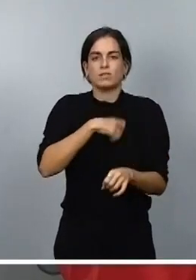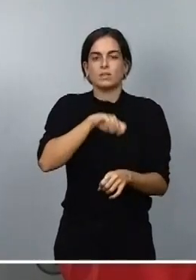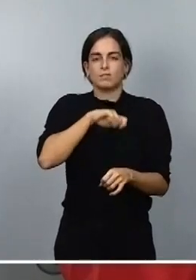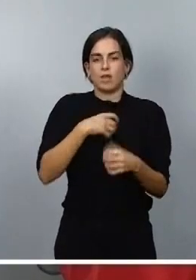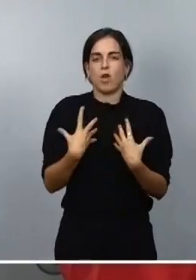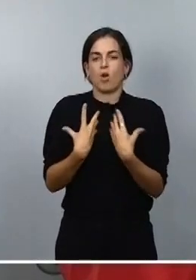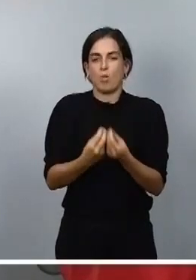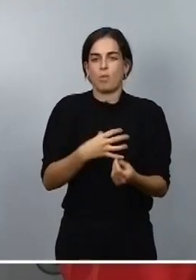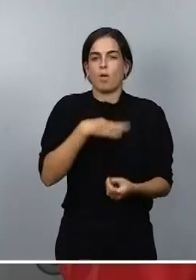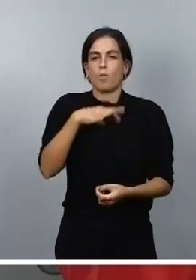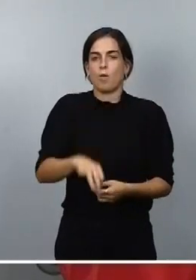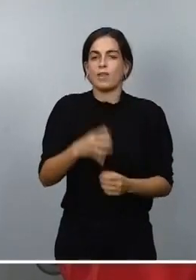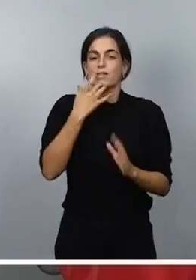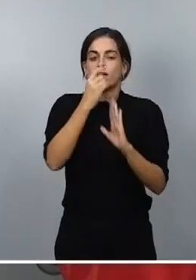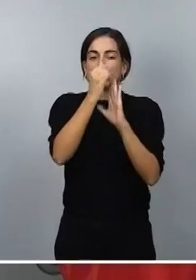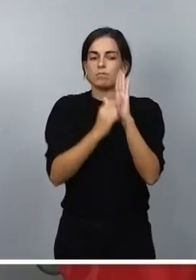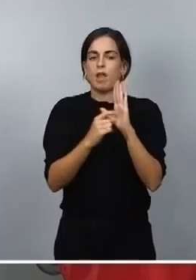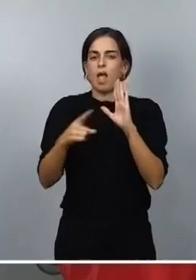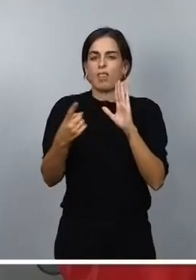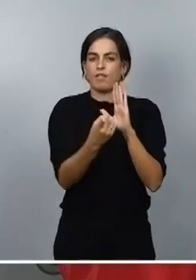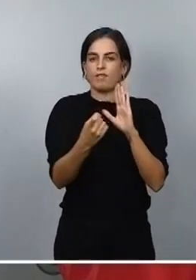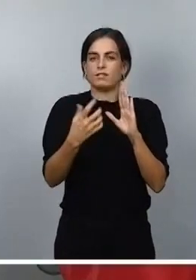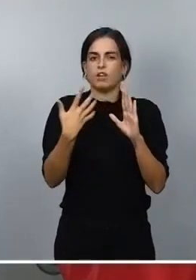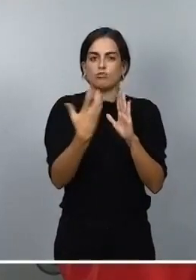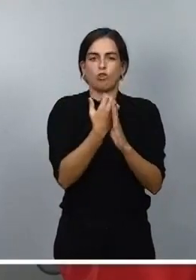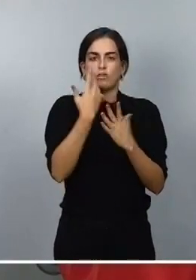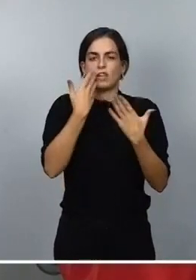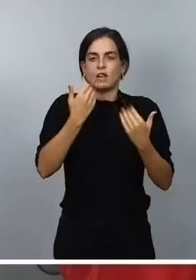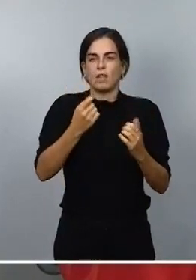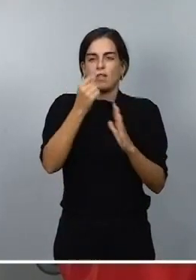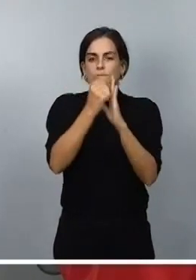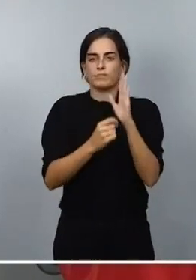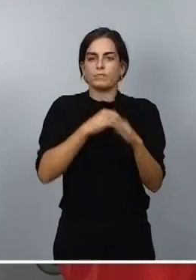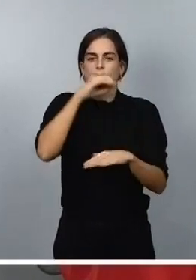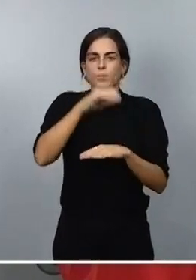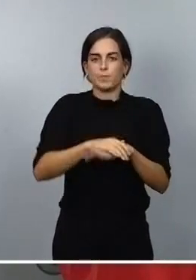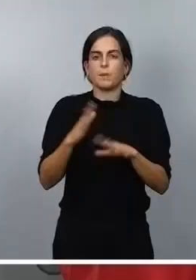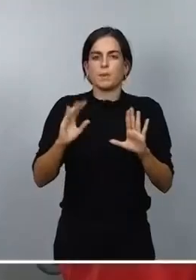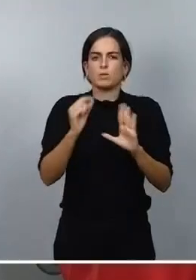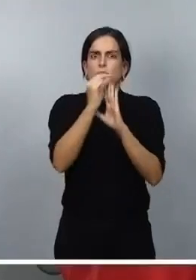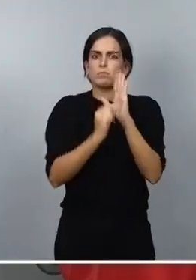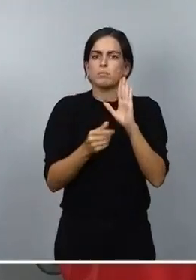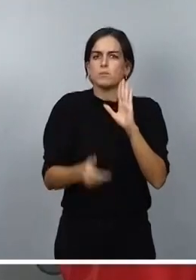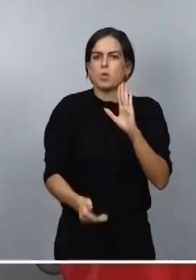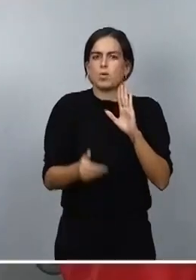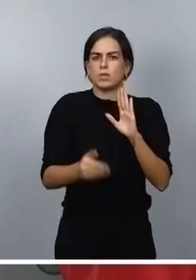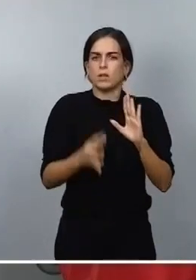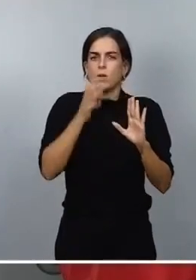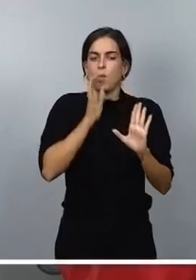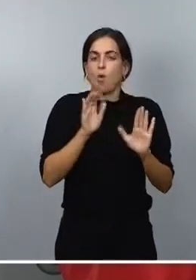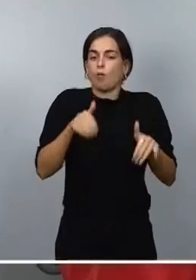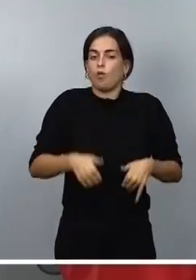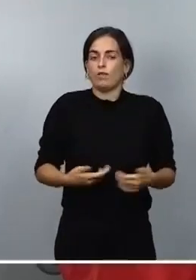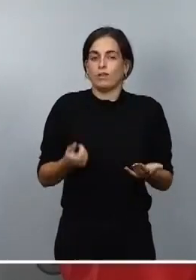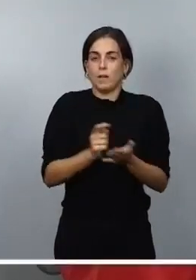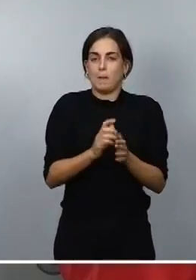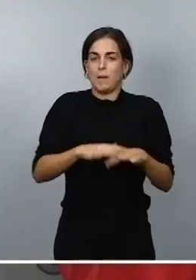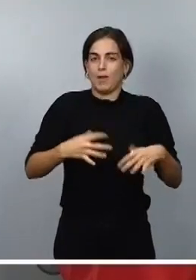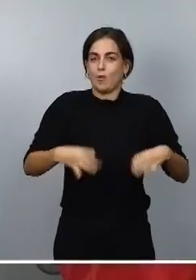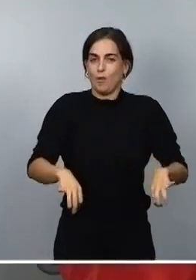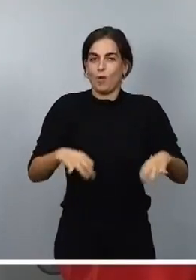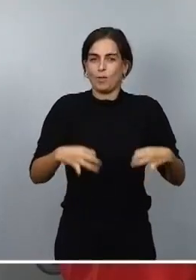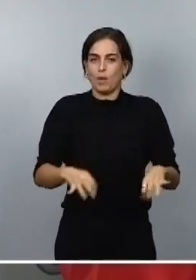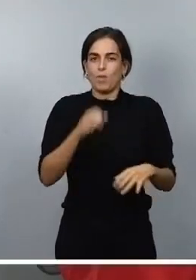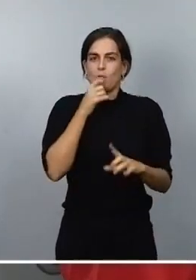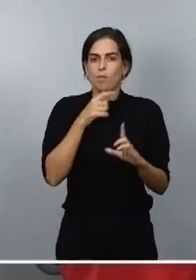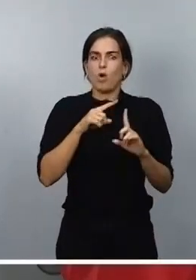requerimientos sanitarias pero sin duda es una medida importante de vuelta a la normalidad gracias al buen resultado